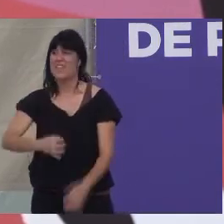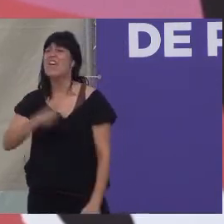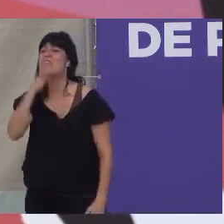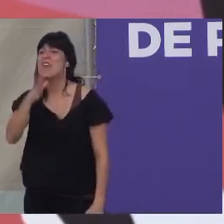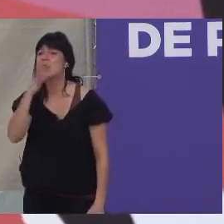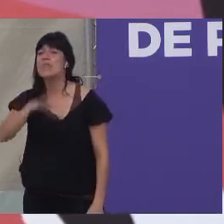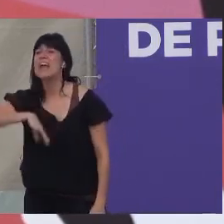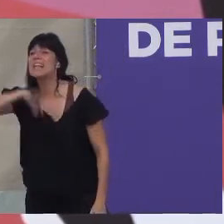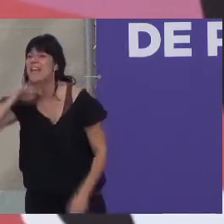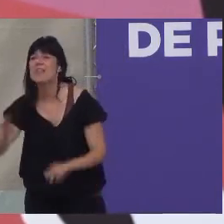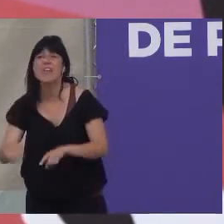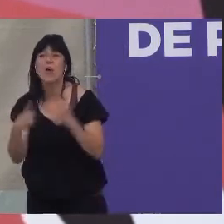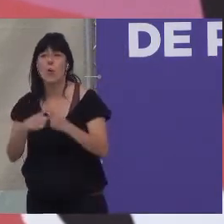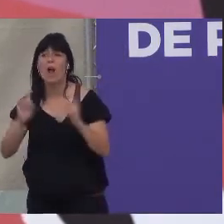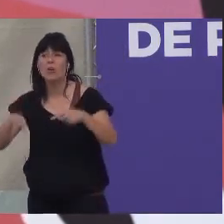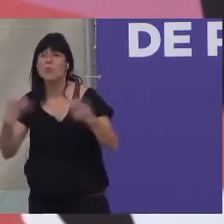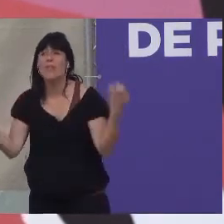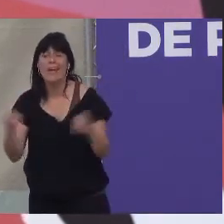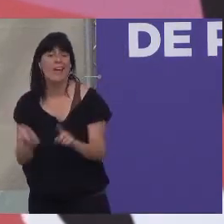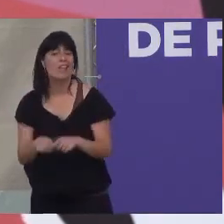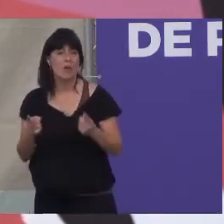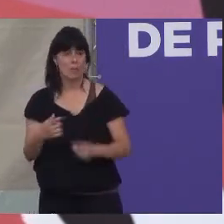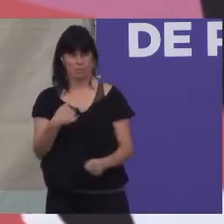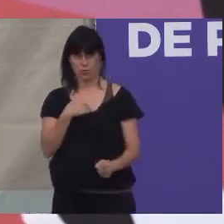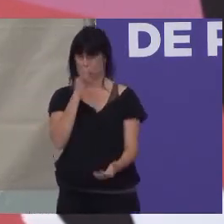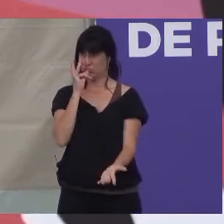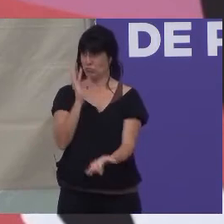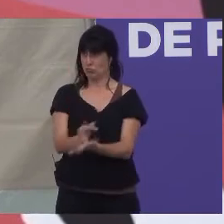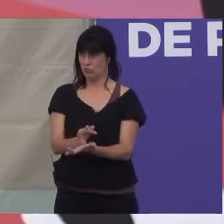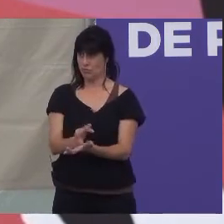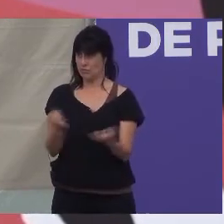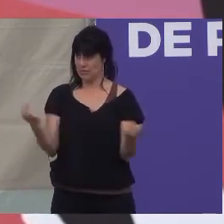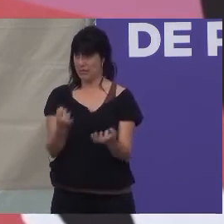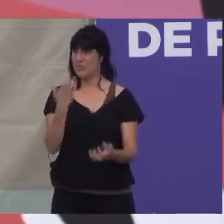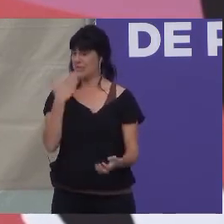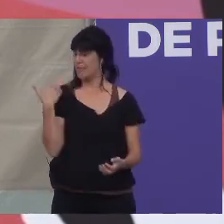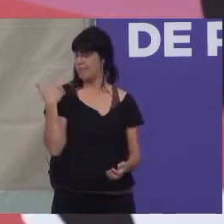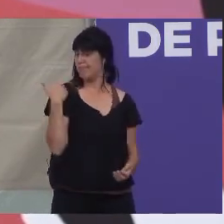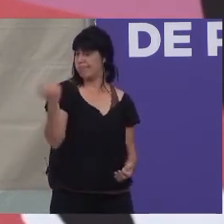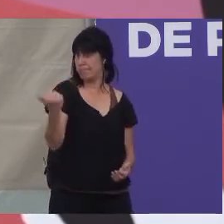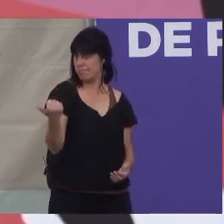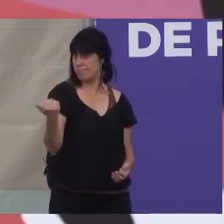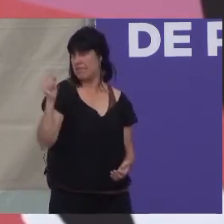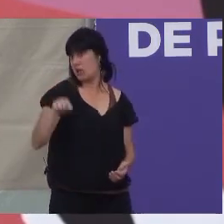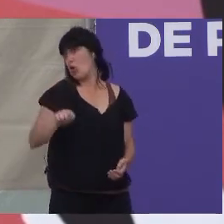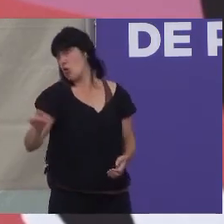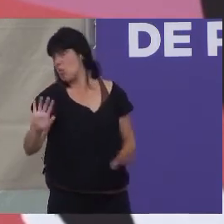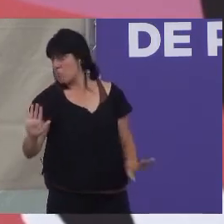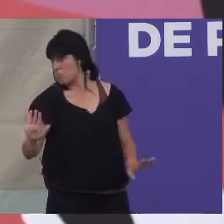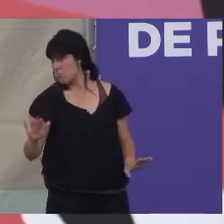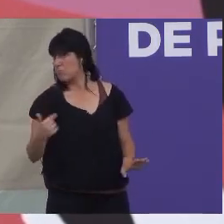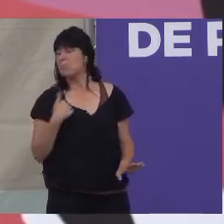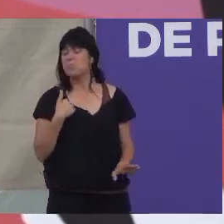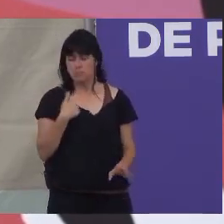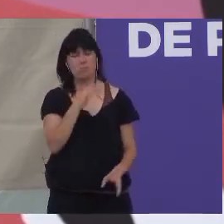caiga quien caiga. Yo me comprometo desde aquí a que, en el caso de ser elegido o no, a conseguir que